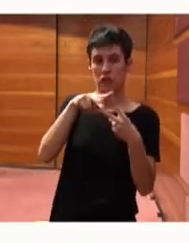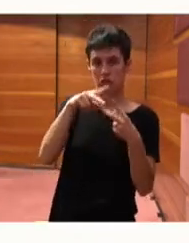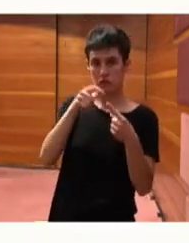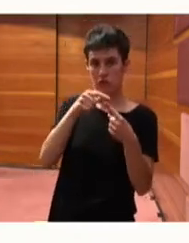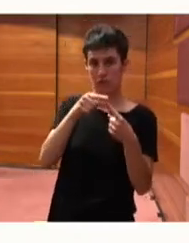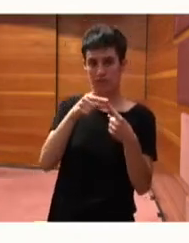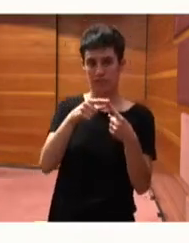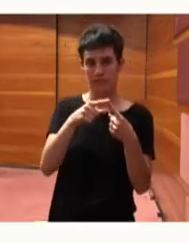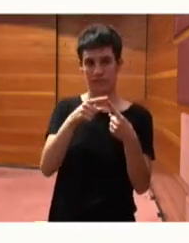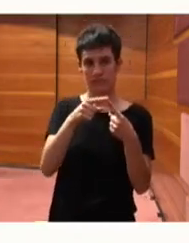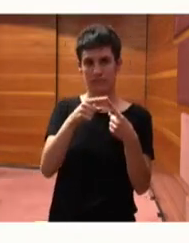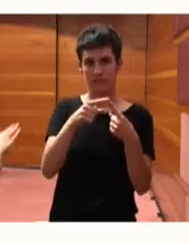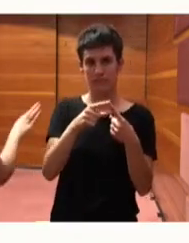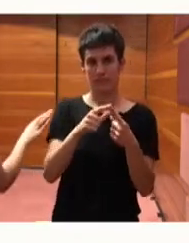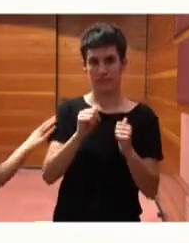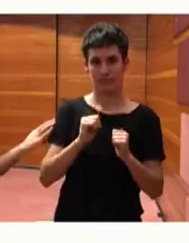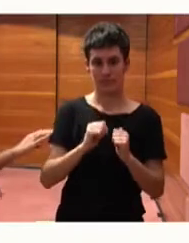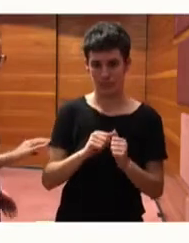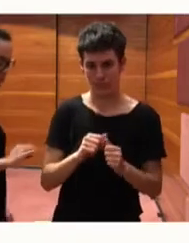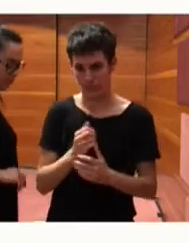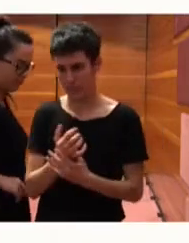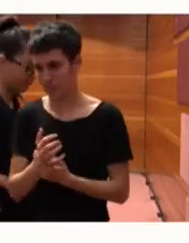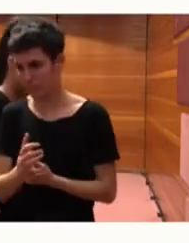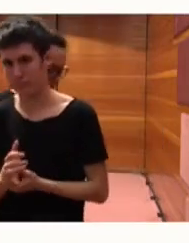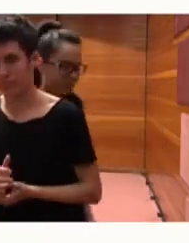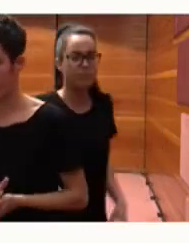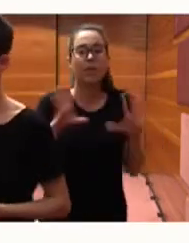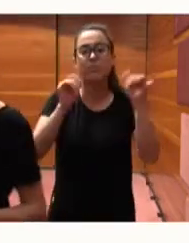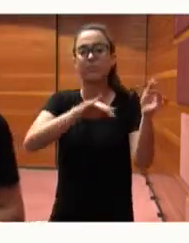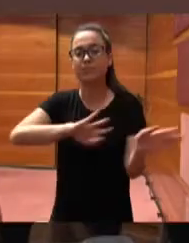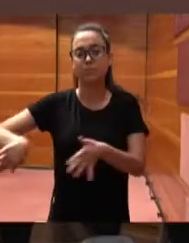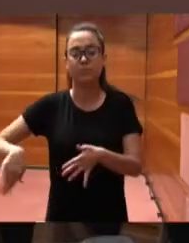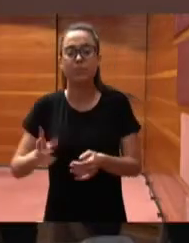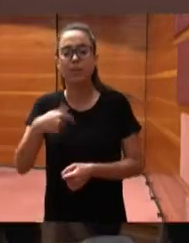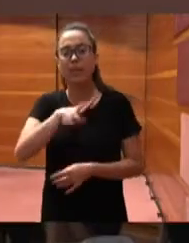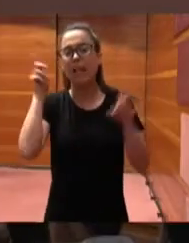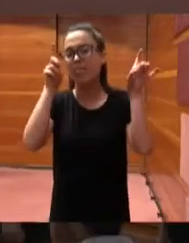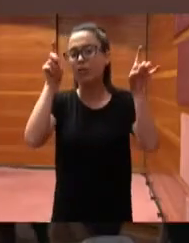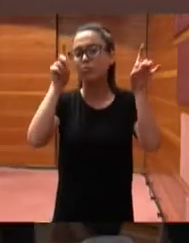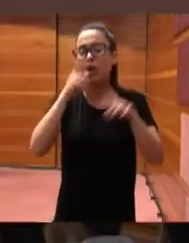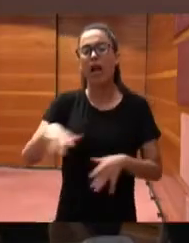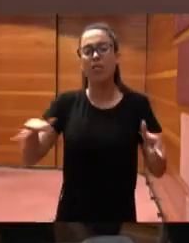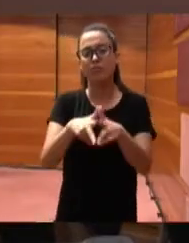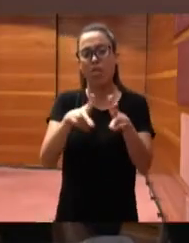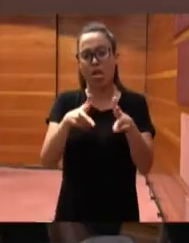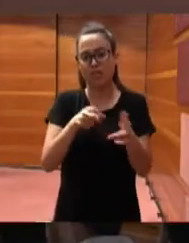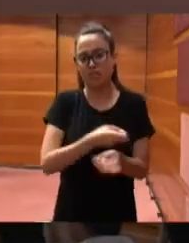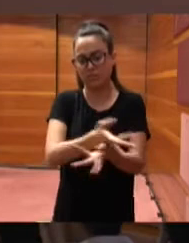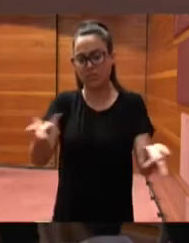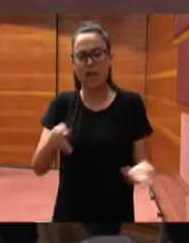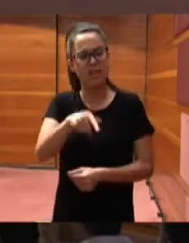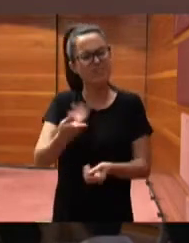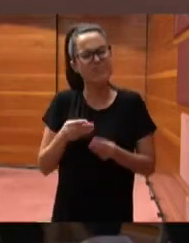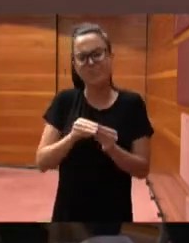más. Vamos a empezar por este último, que es lo que ya estáis haciendo. Aquí pone educar a la ciudadanía. ¿Cómo se hace